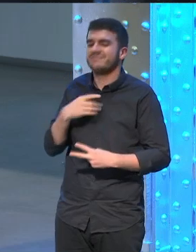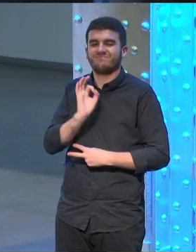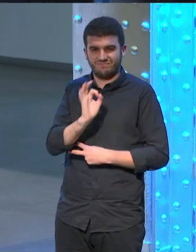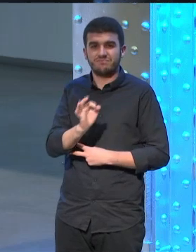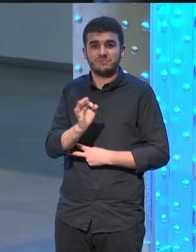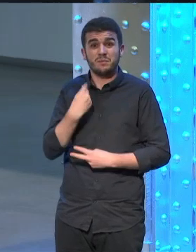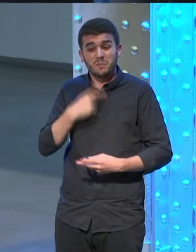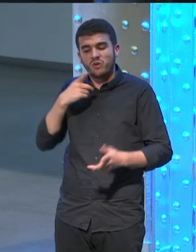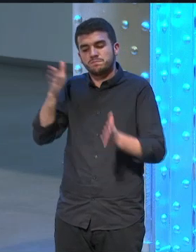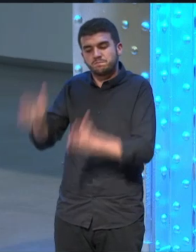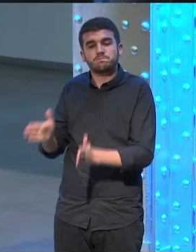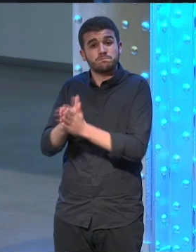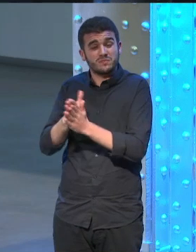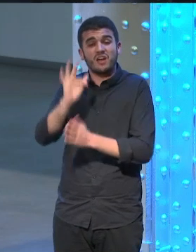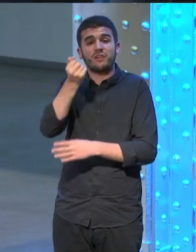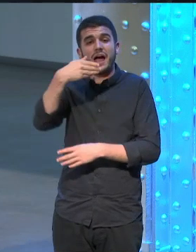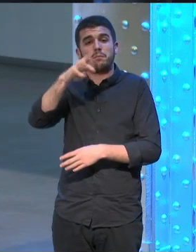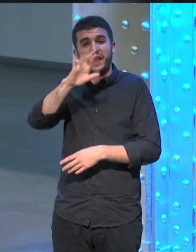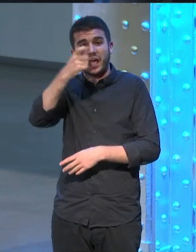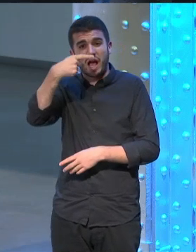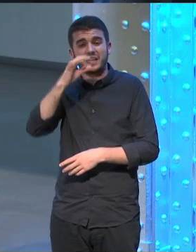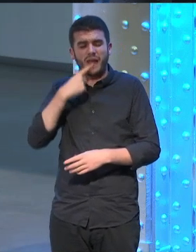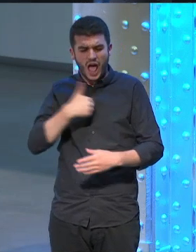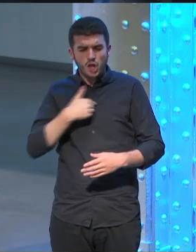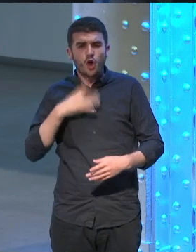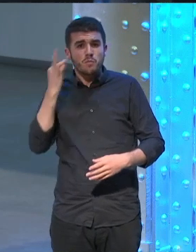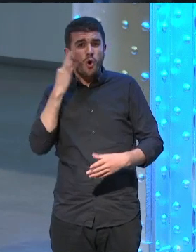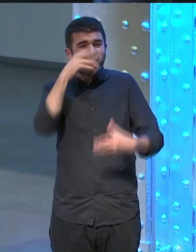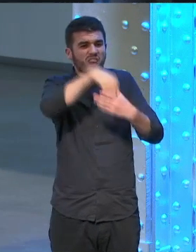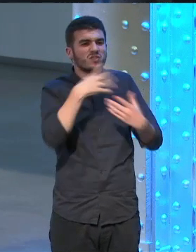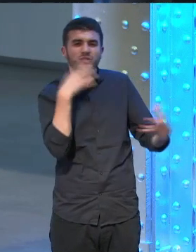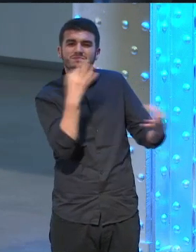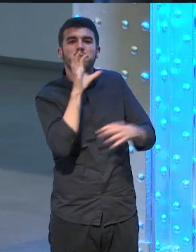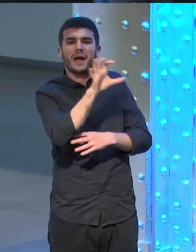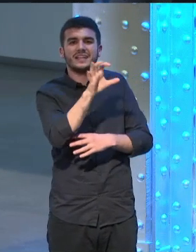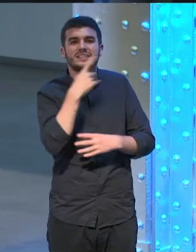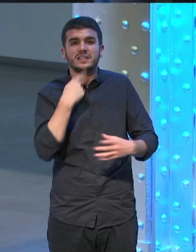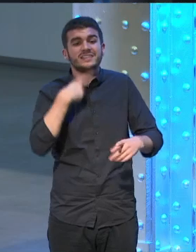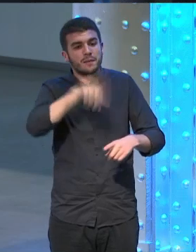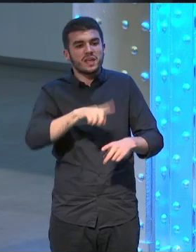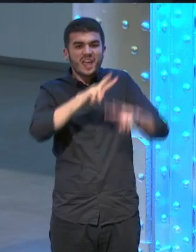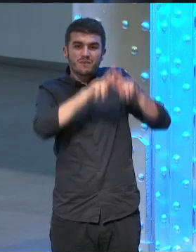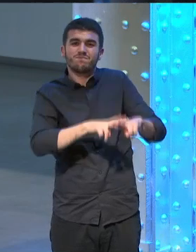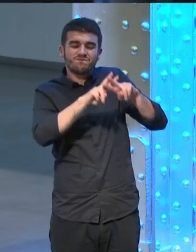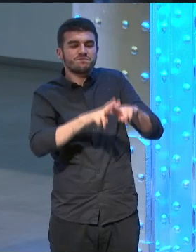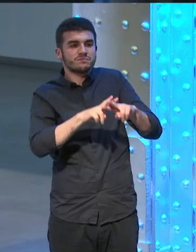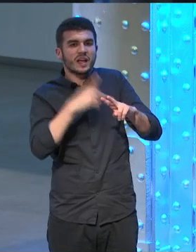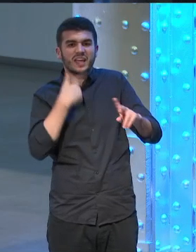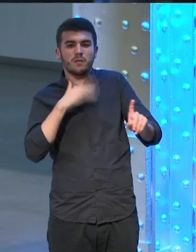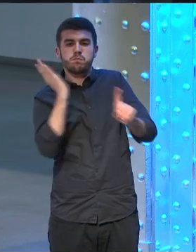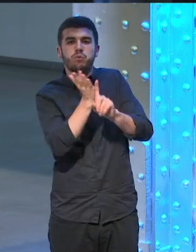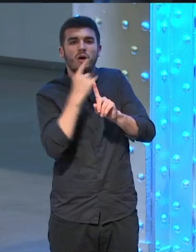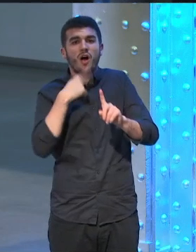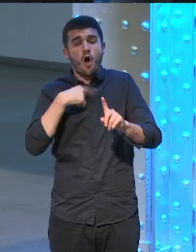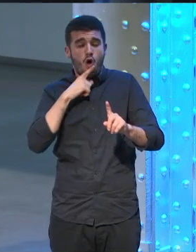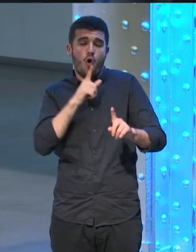Kim Fábregas para recoger el rol de la mujer en países y estudiar el impacto que pueden tener en